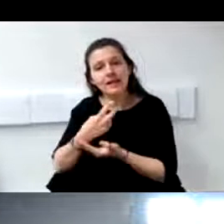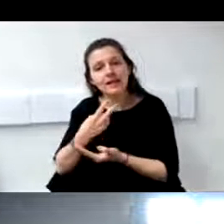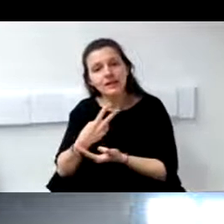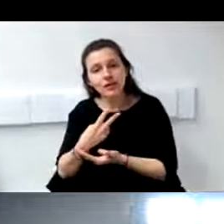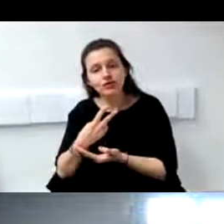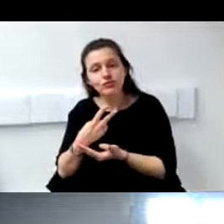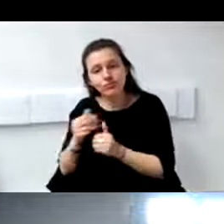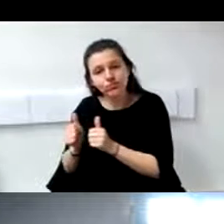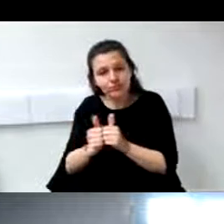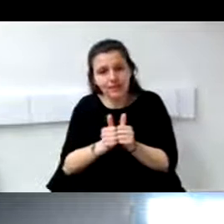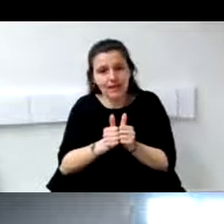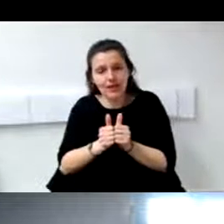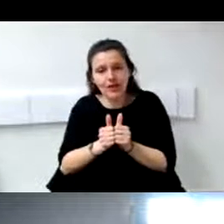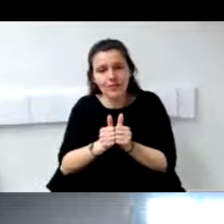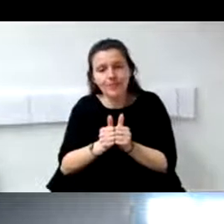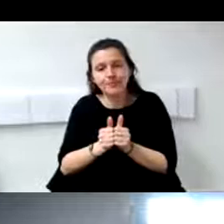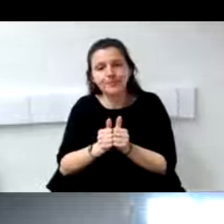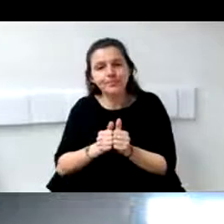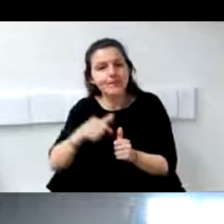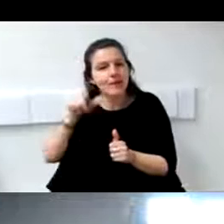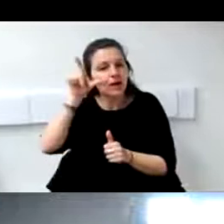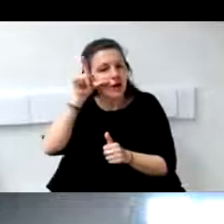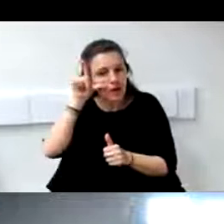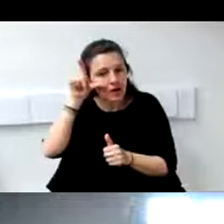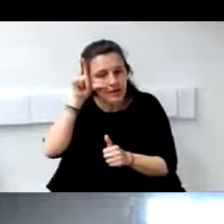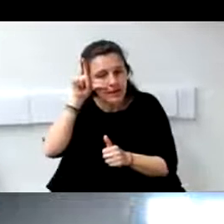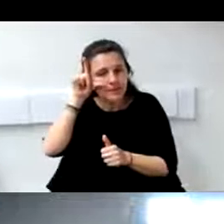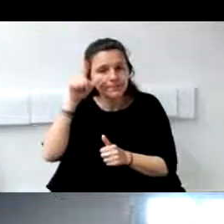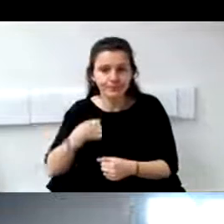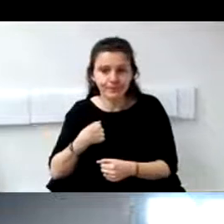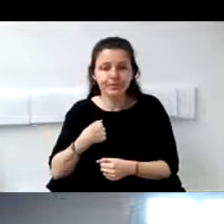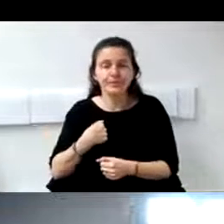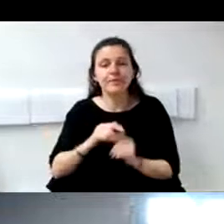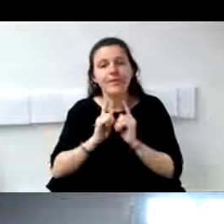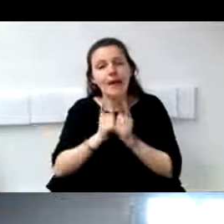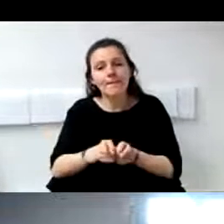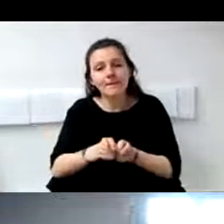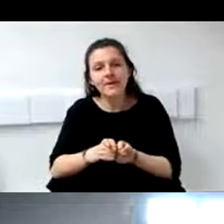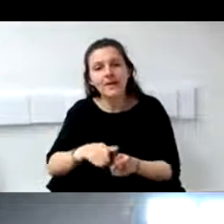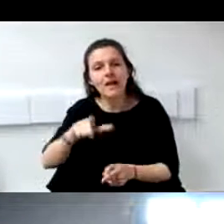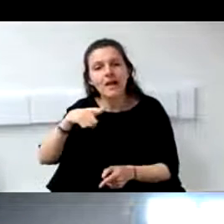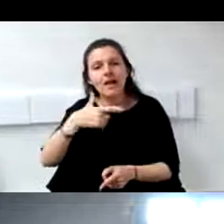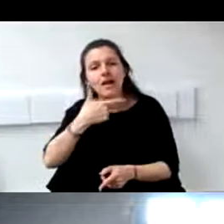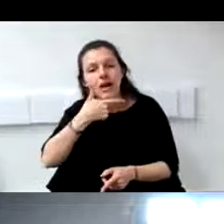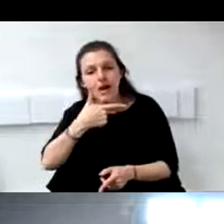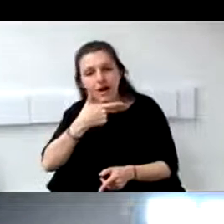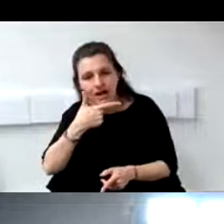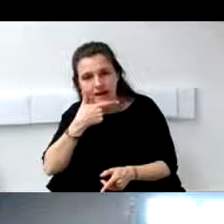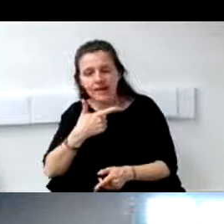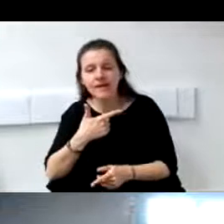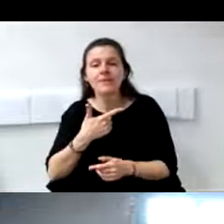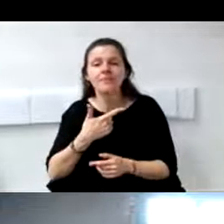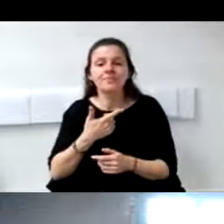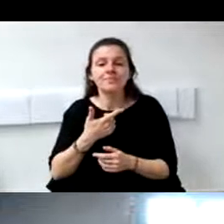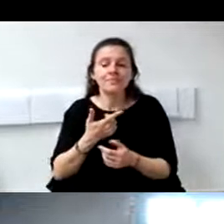al lado nuestro. A Lorena Cristech y a Lorena Badareco, que nos van a permitir